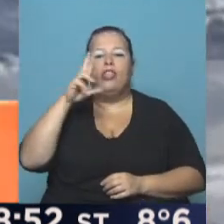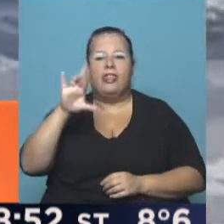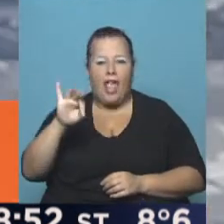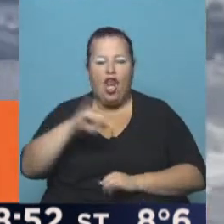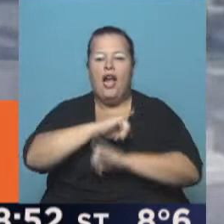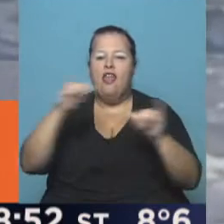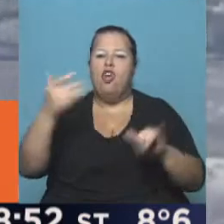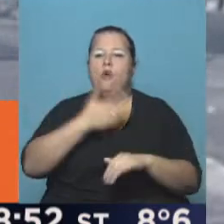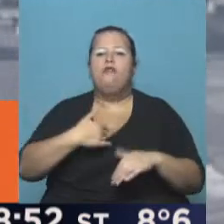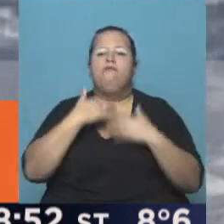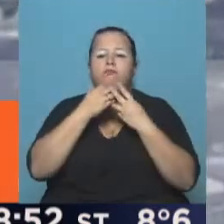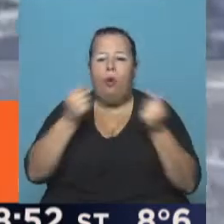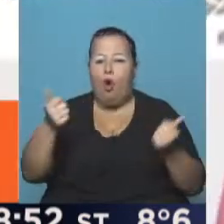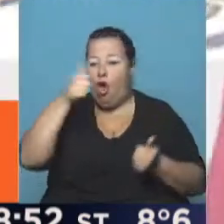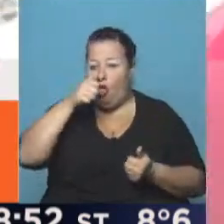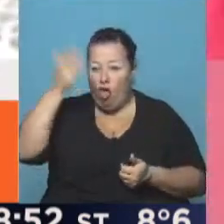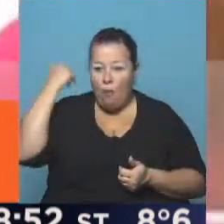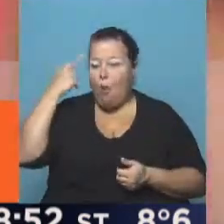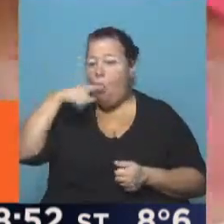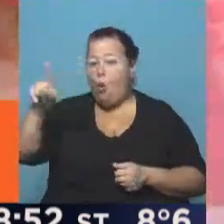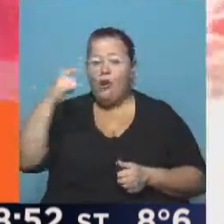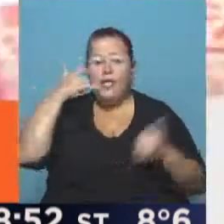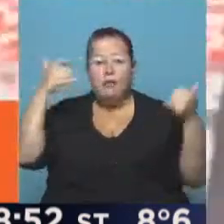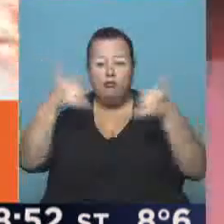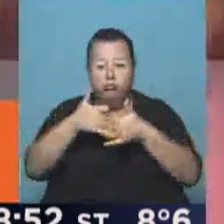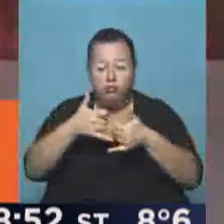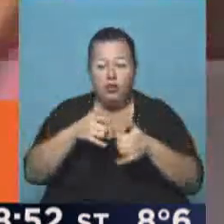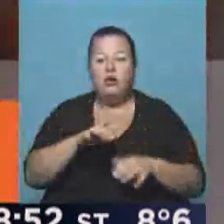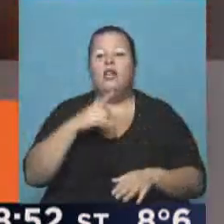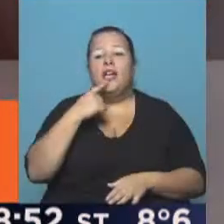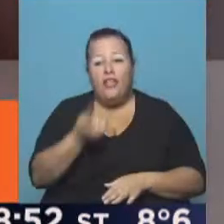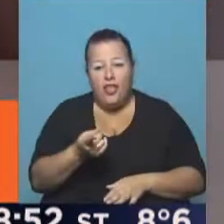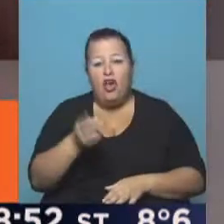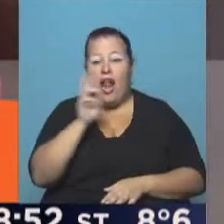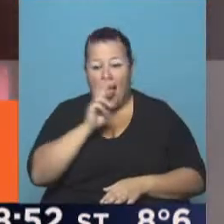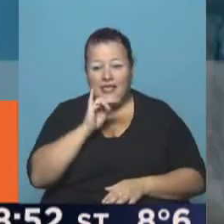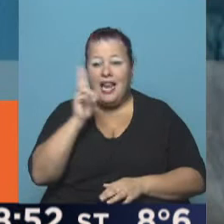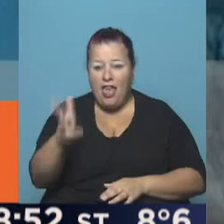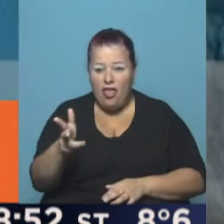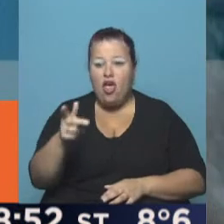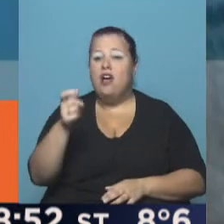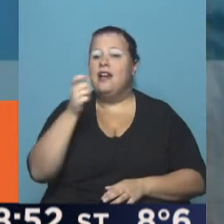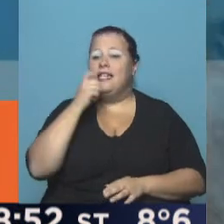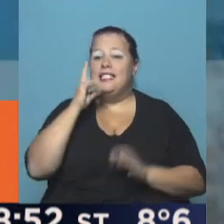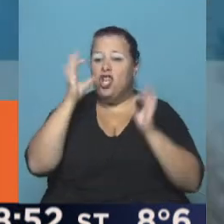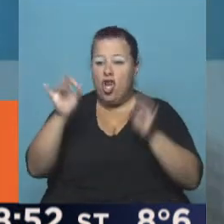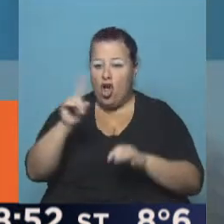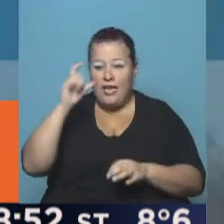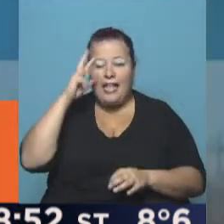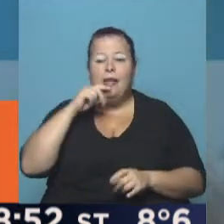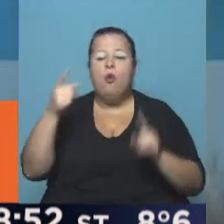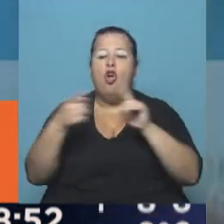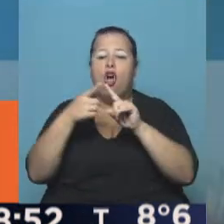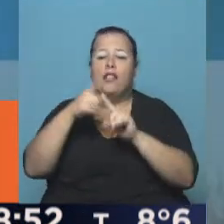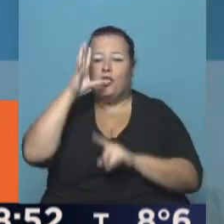las autoridades que no sabe nada. El domingo pasado fue la última vez que habló con ella. Señalaba, la chica le dijo que si no llegaba a Estambul se pusiera en